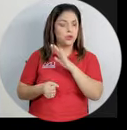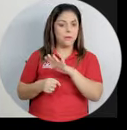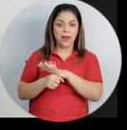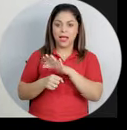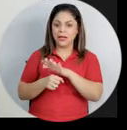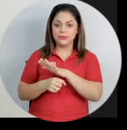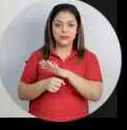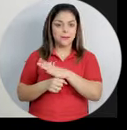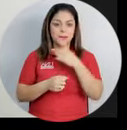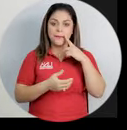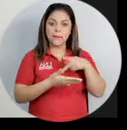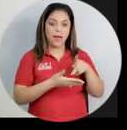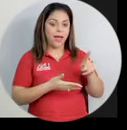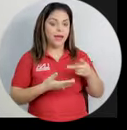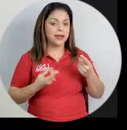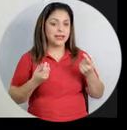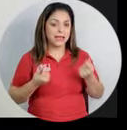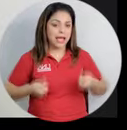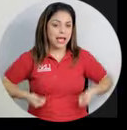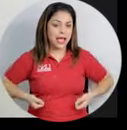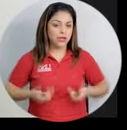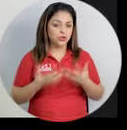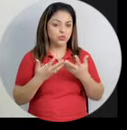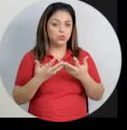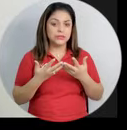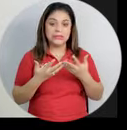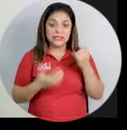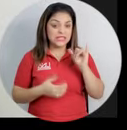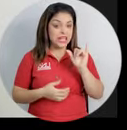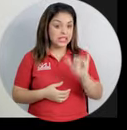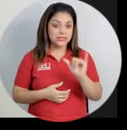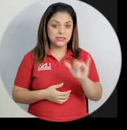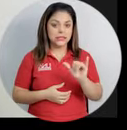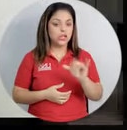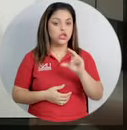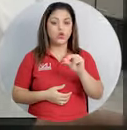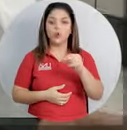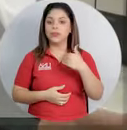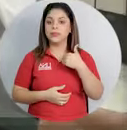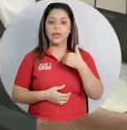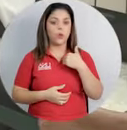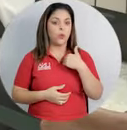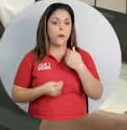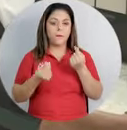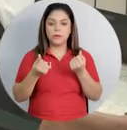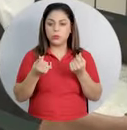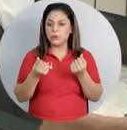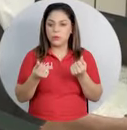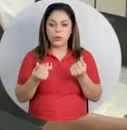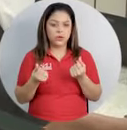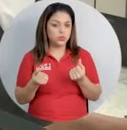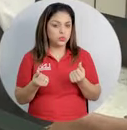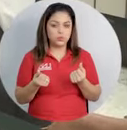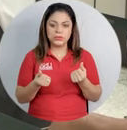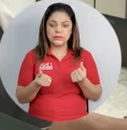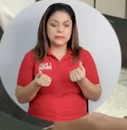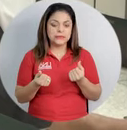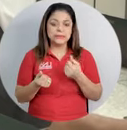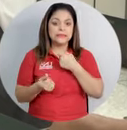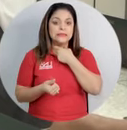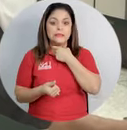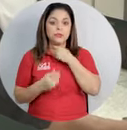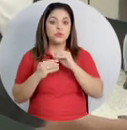los ingresos no me alcanzan para cubrir los gastos, si aún en esa situación no tenemos un presupuesto en números